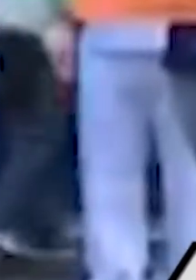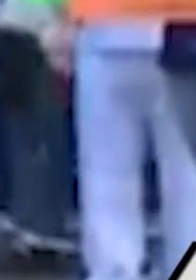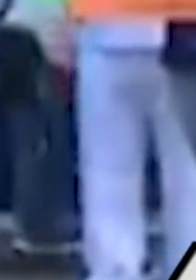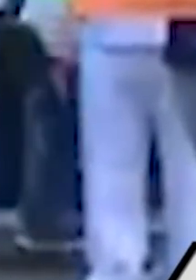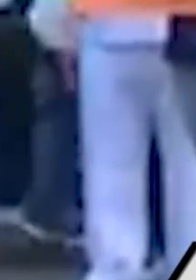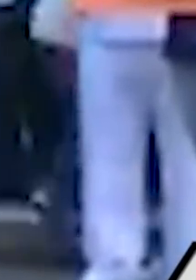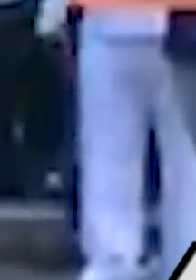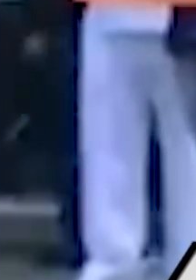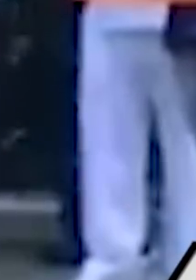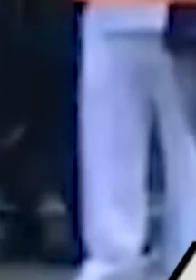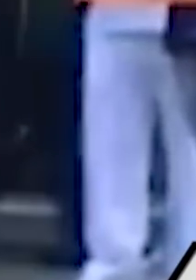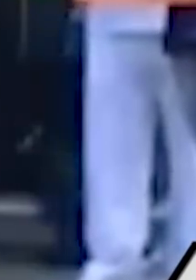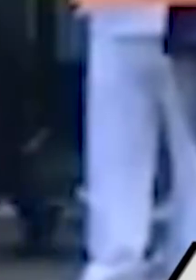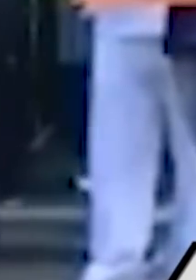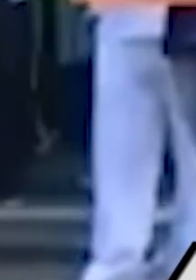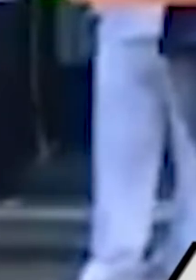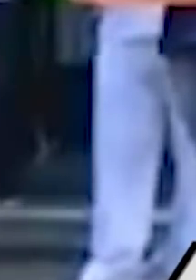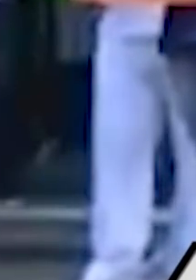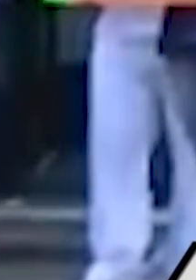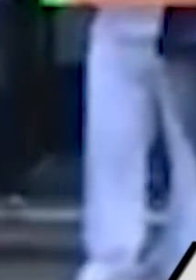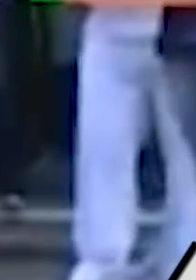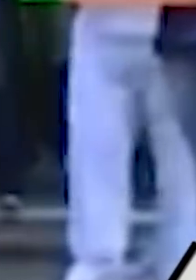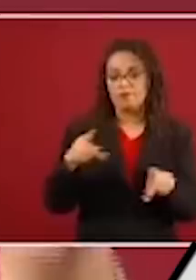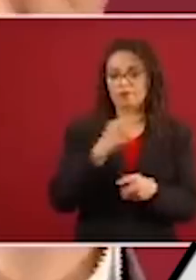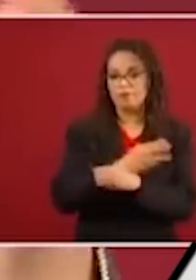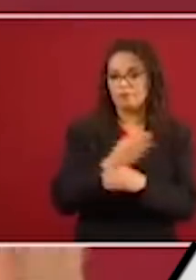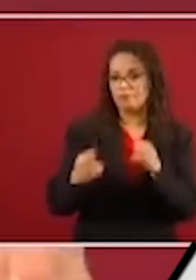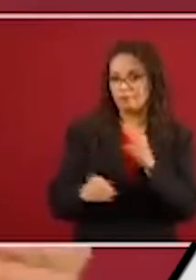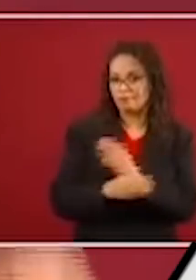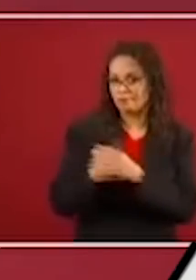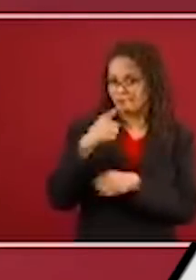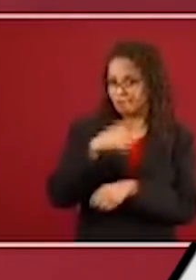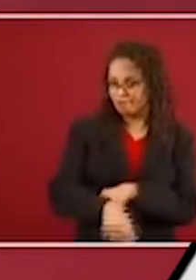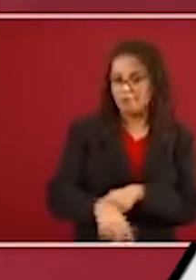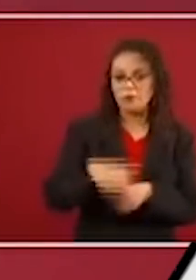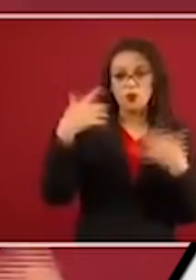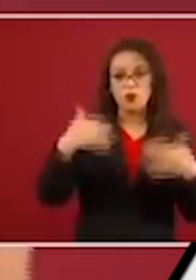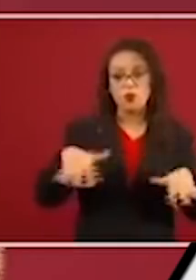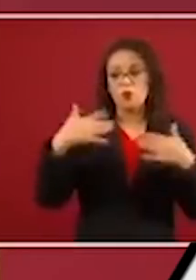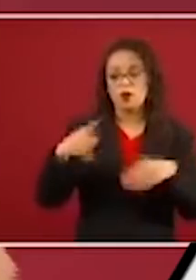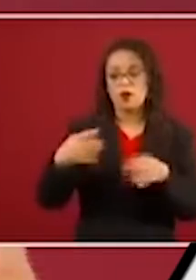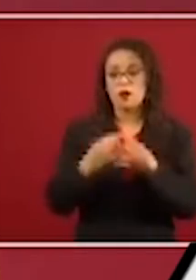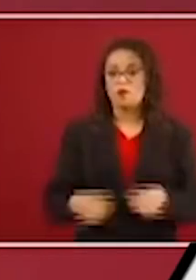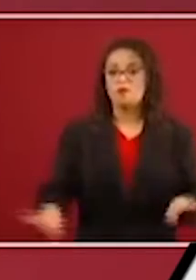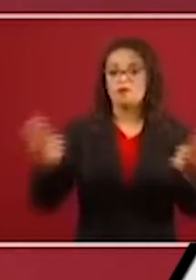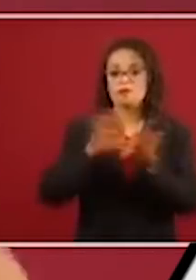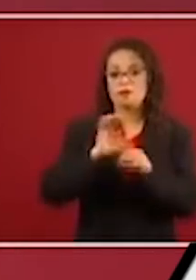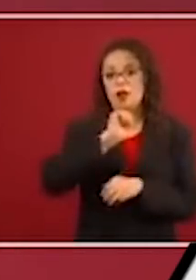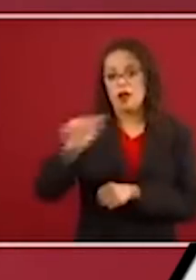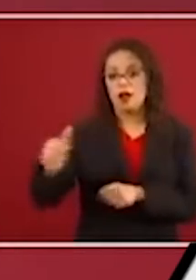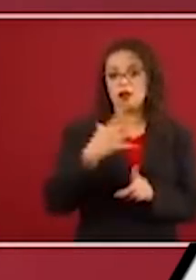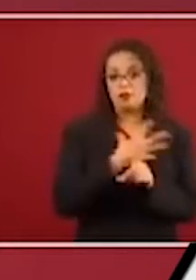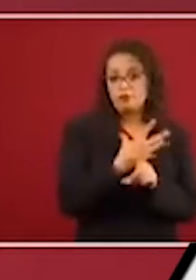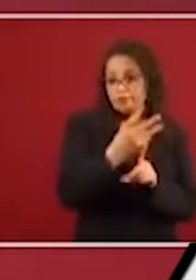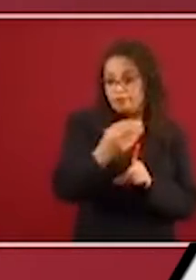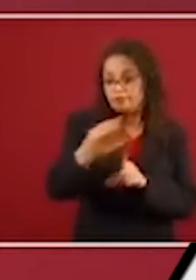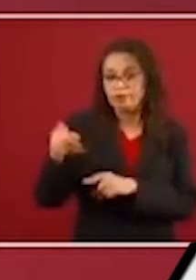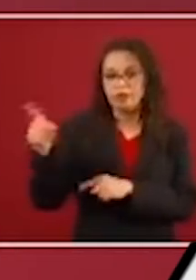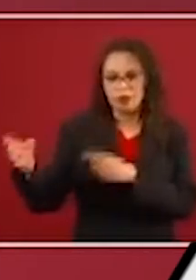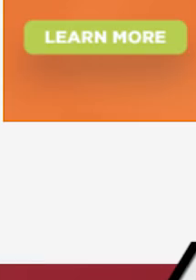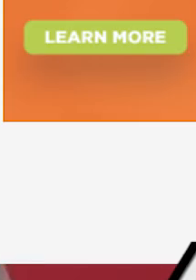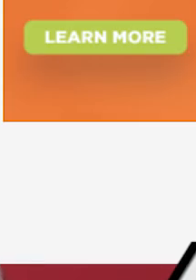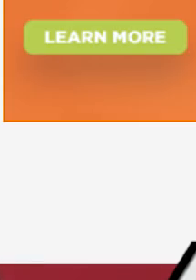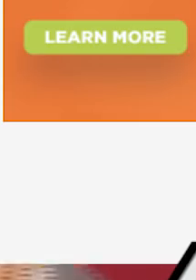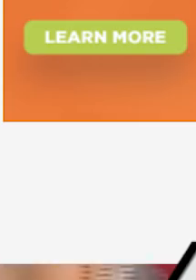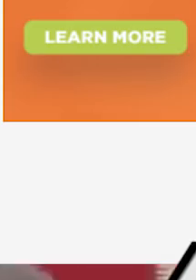medio Latin Oz, Carlos Loret de Mola volvía a atacar y a falaciar al gobierno de la República. Y